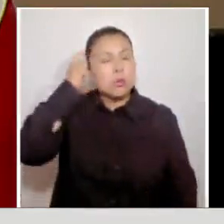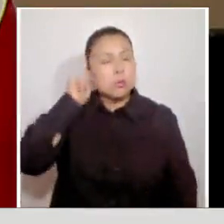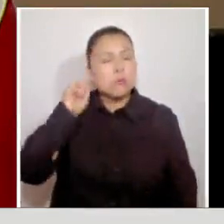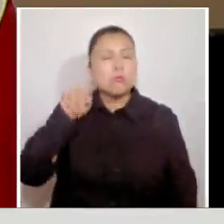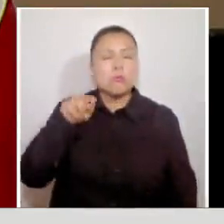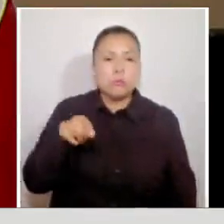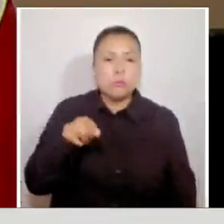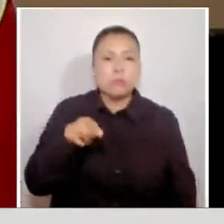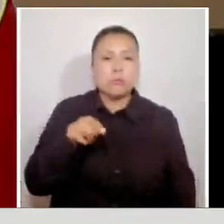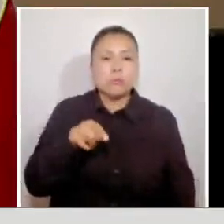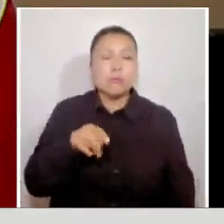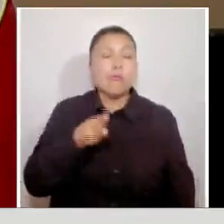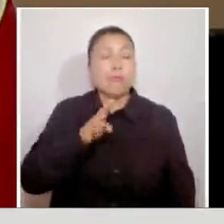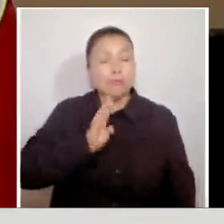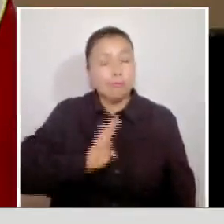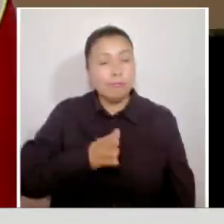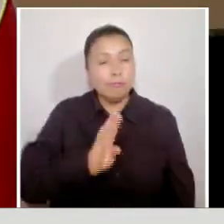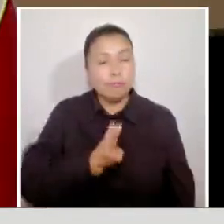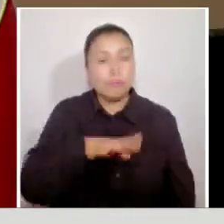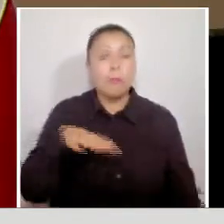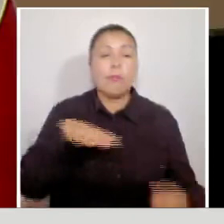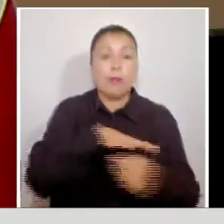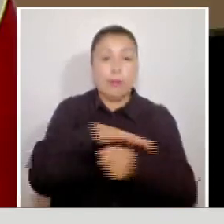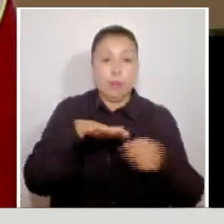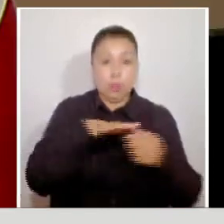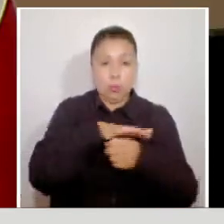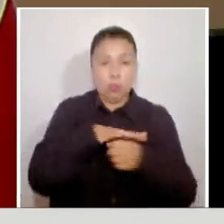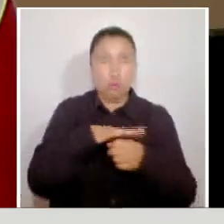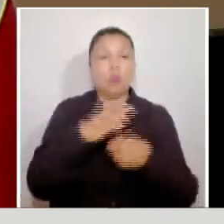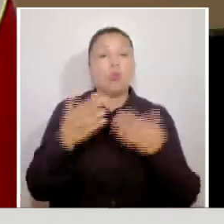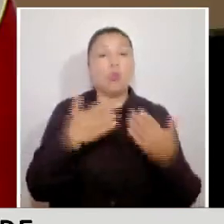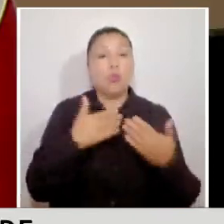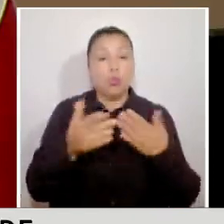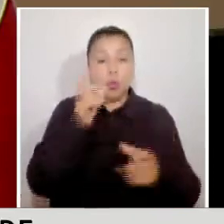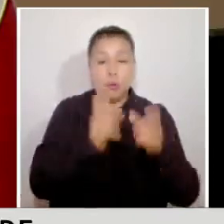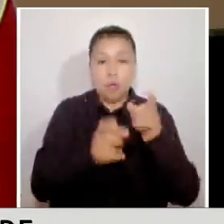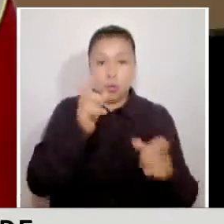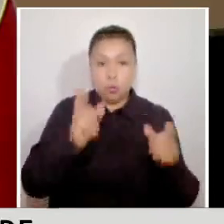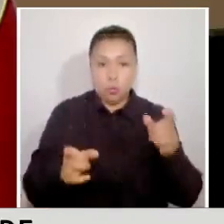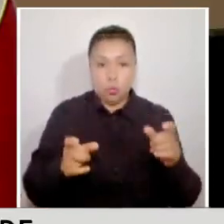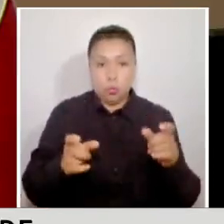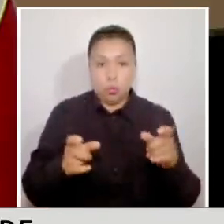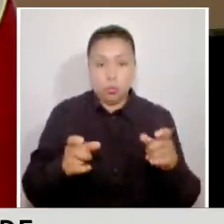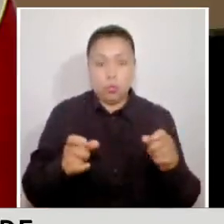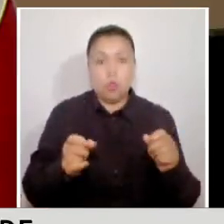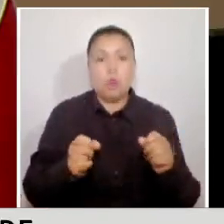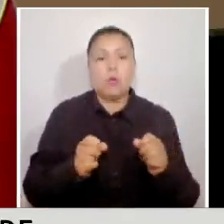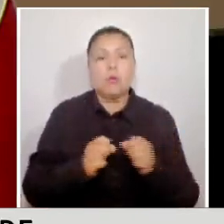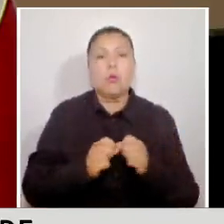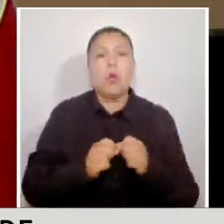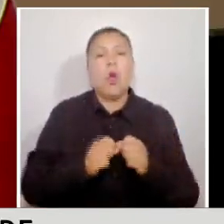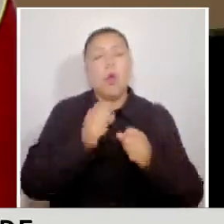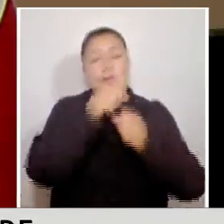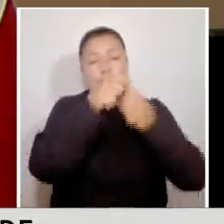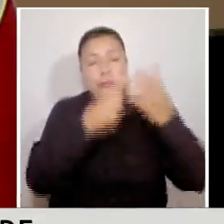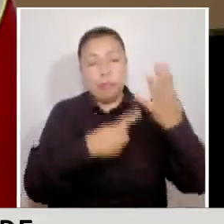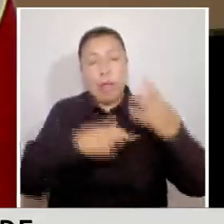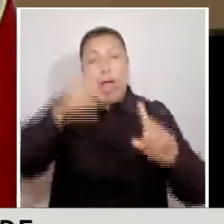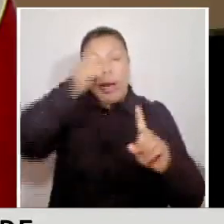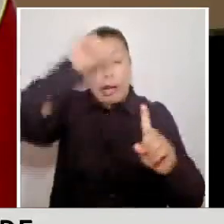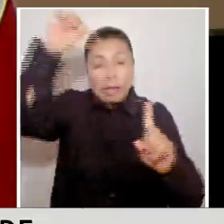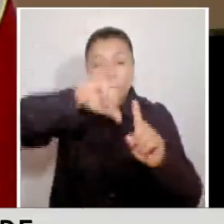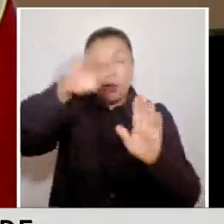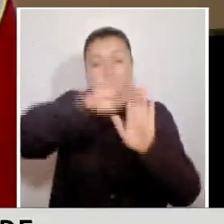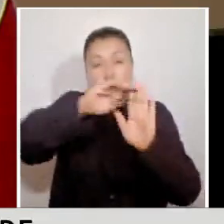seguir teniendo casos en los cuales Hay personas con multiplicidad de condenas y que siguen